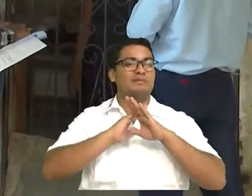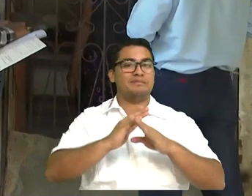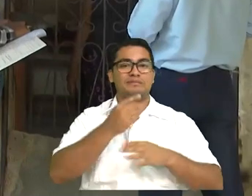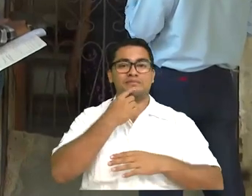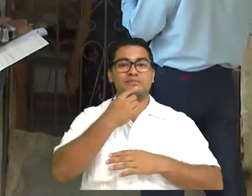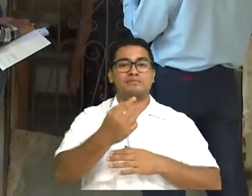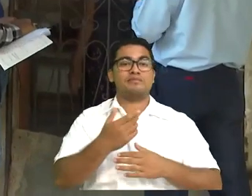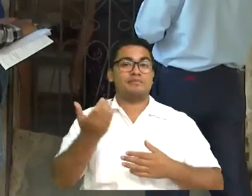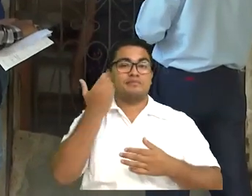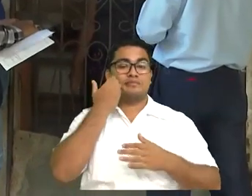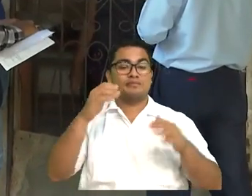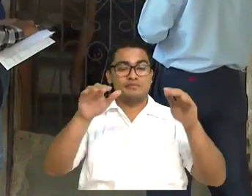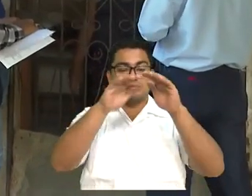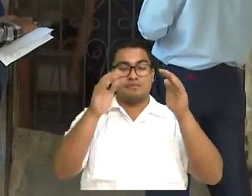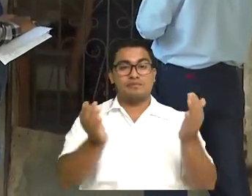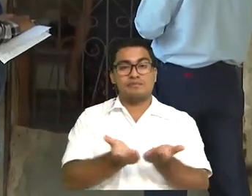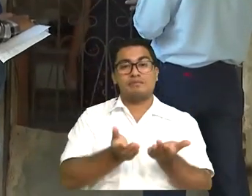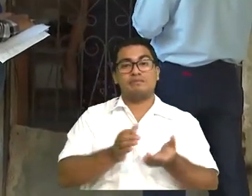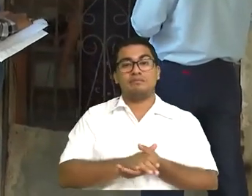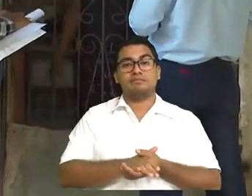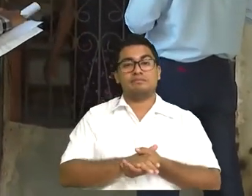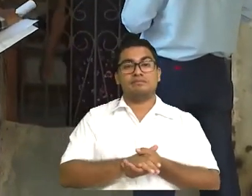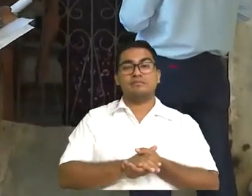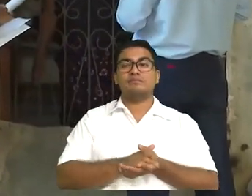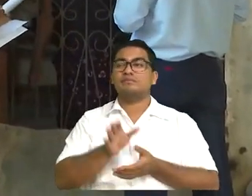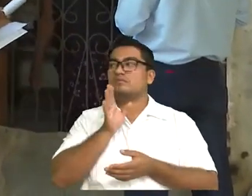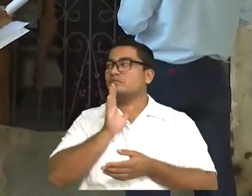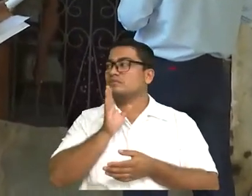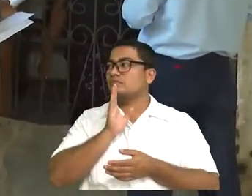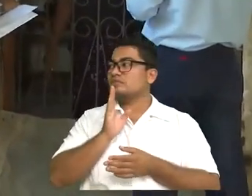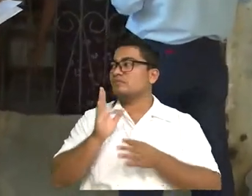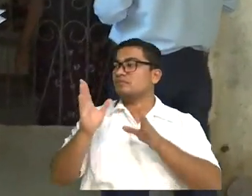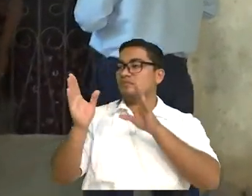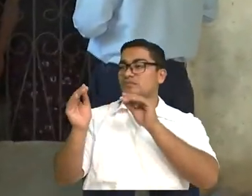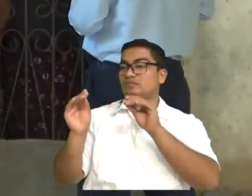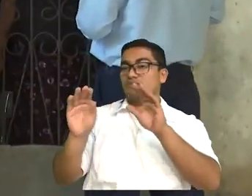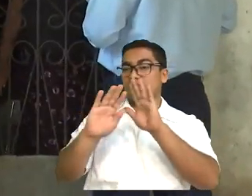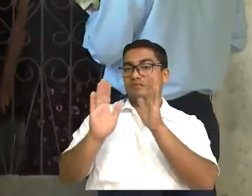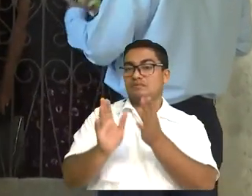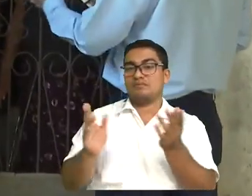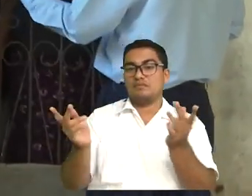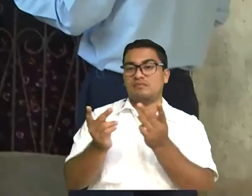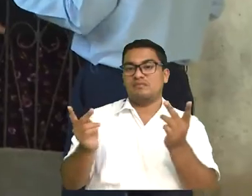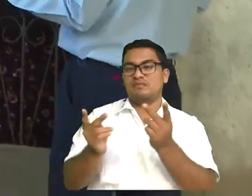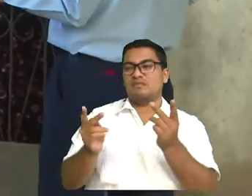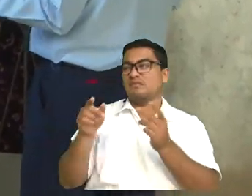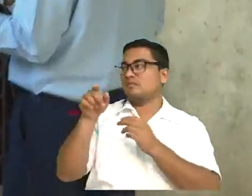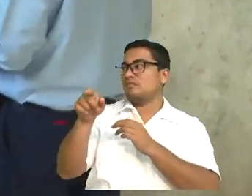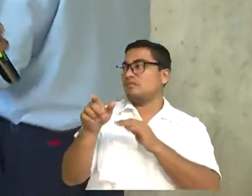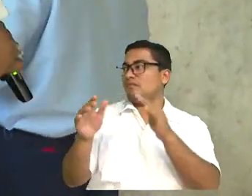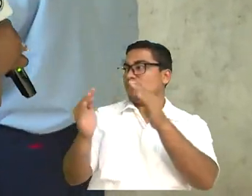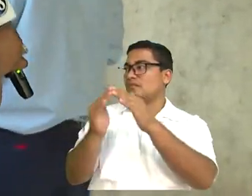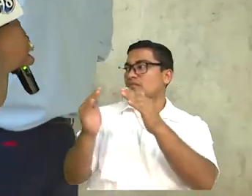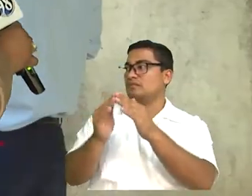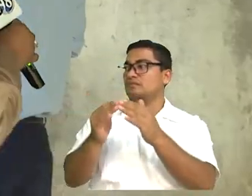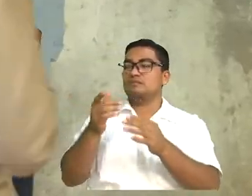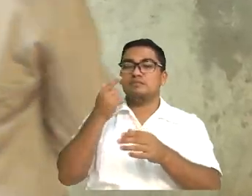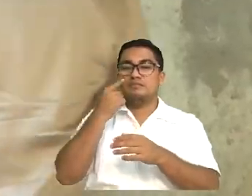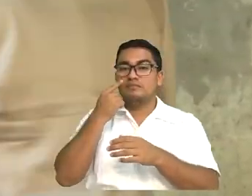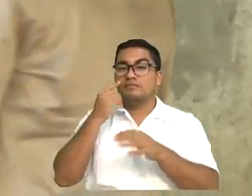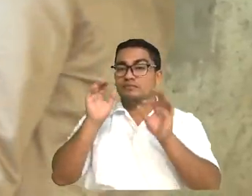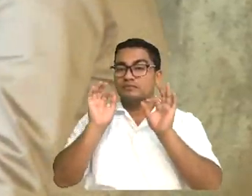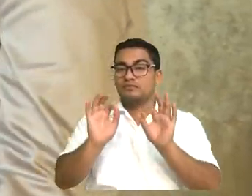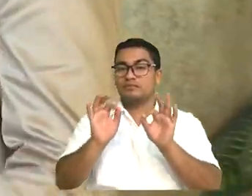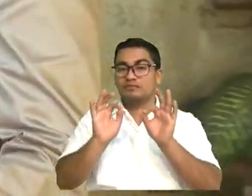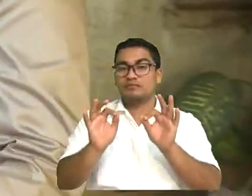enfermedad que está atacando al mundo, el coronavirus. Vamos a conversar con la habitante de esta vivienda para ver qué le parece a